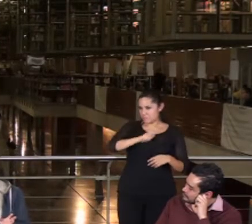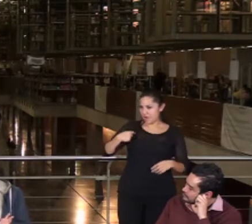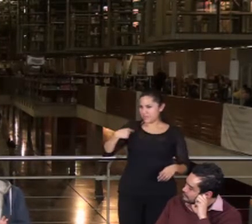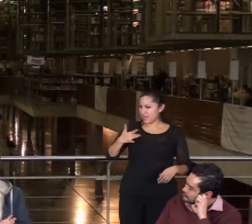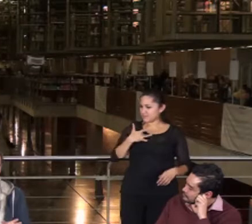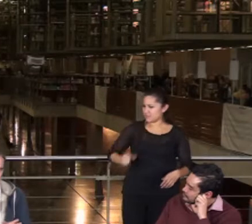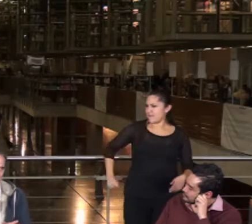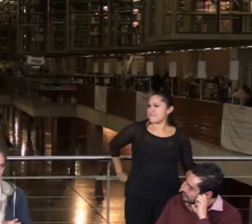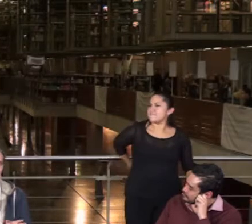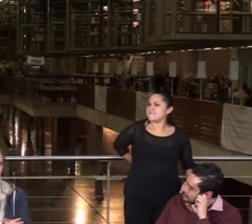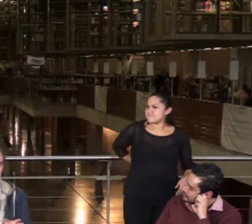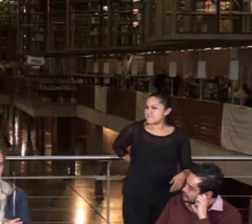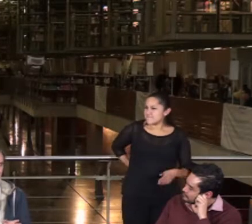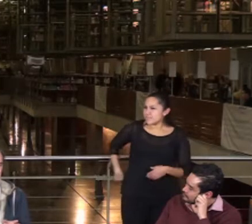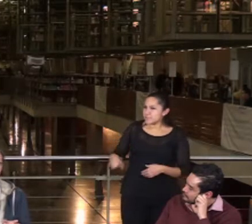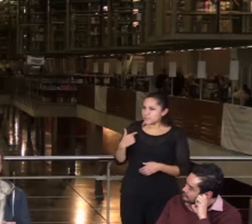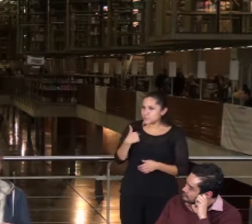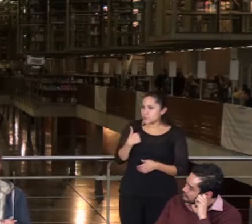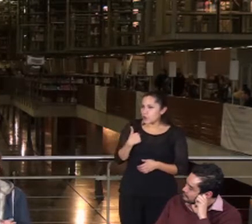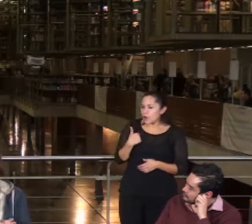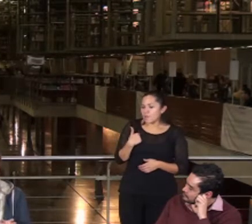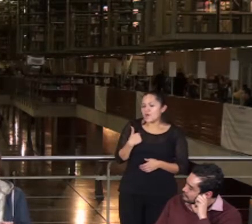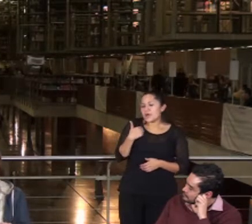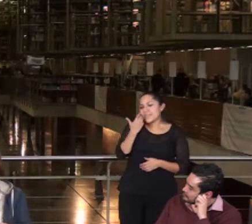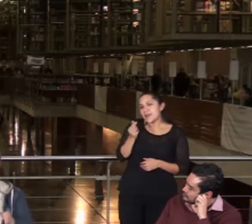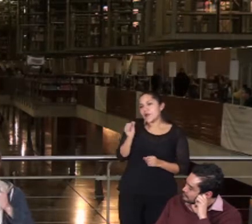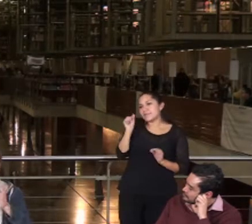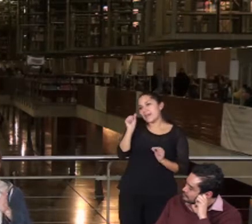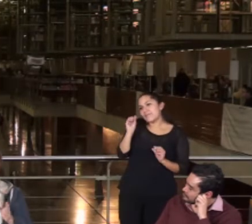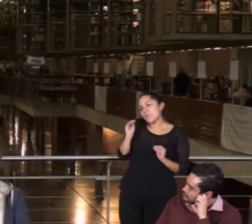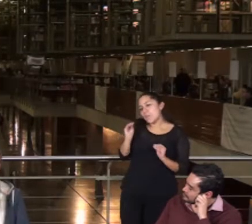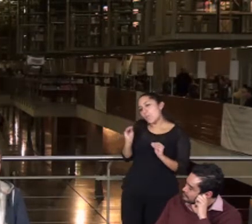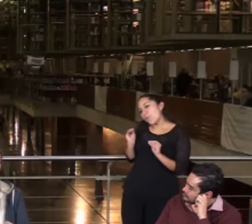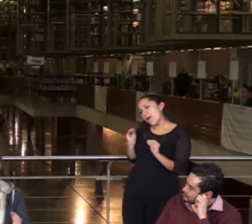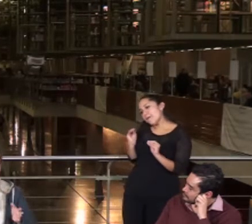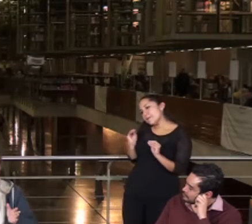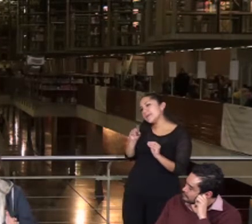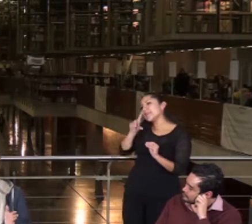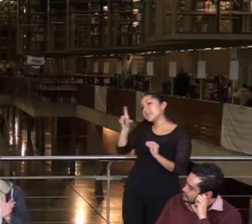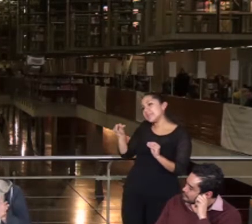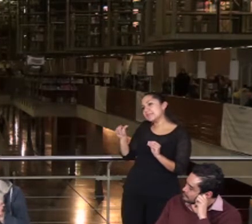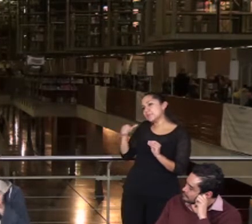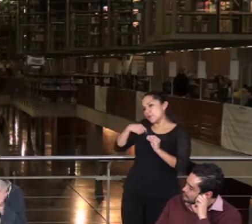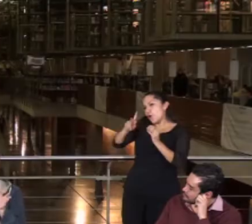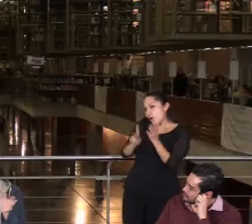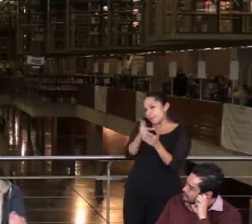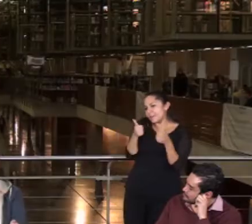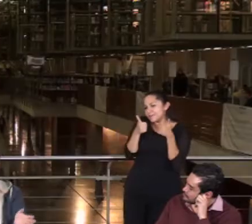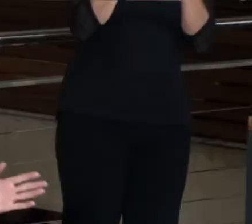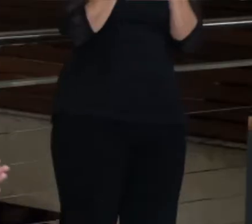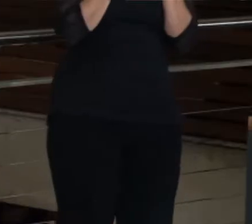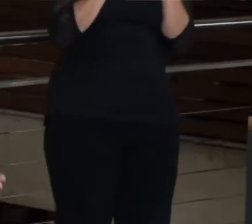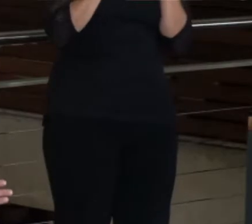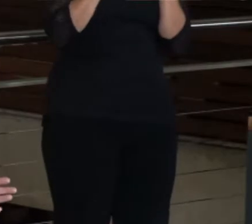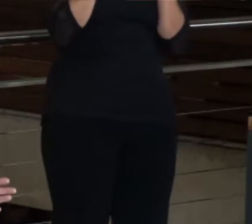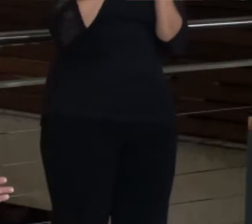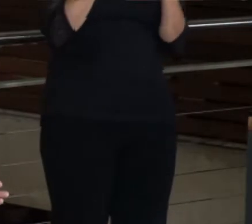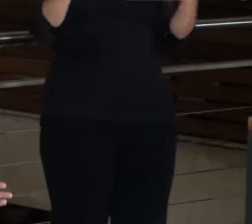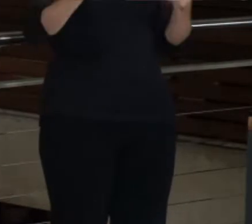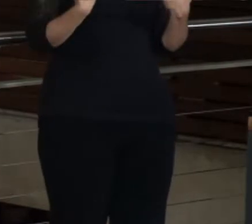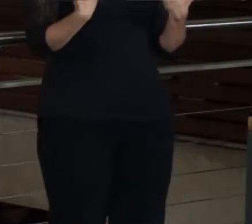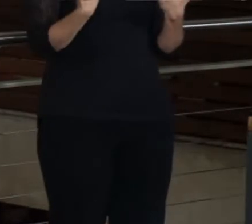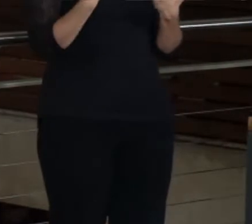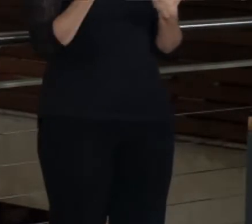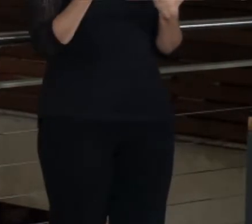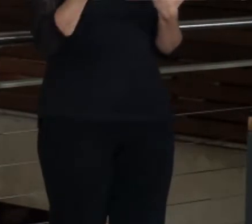y vuelvo otra vez a ponerme ahí no me decían no hacia adelante sea la única salida es hacia adelante si a los costados no había